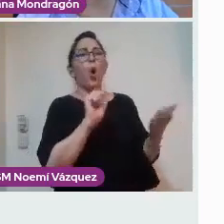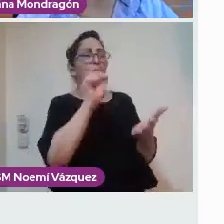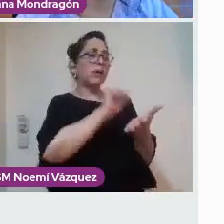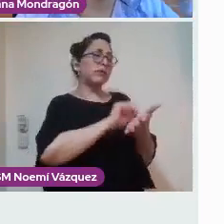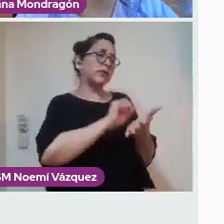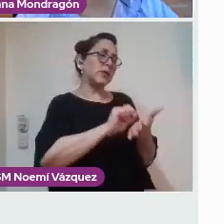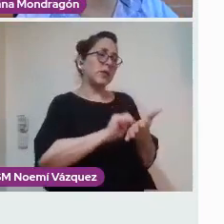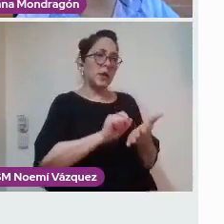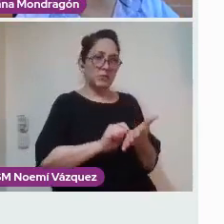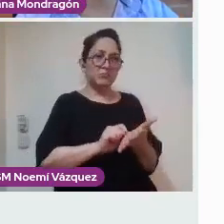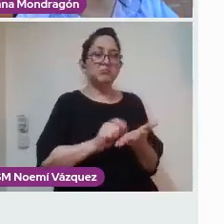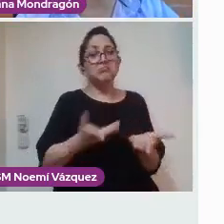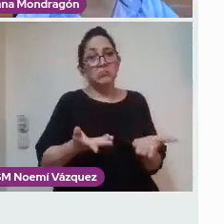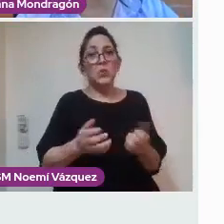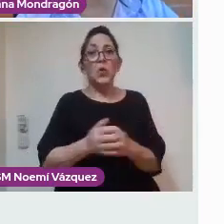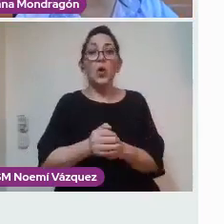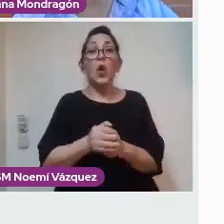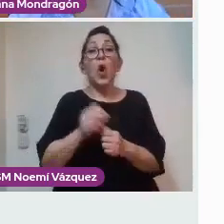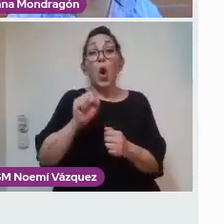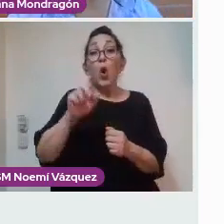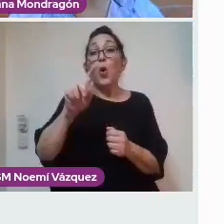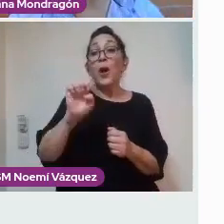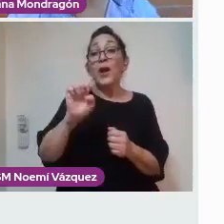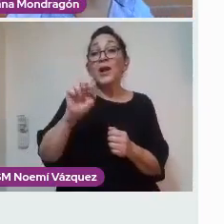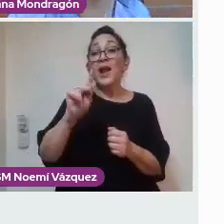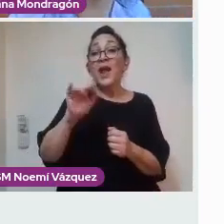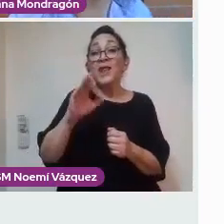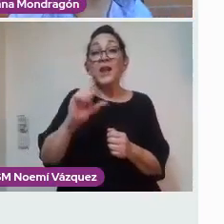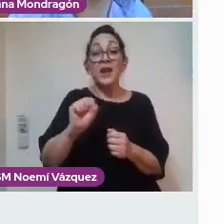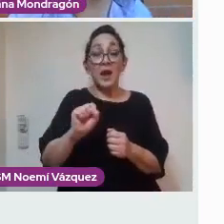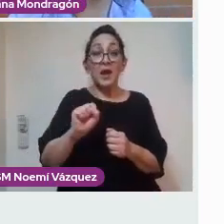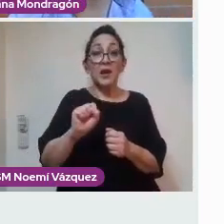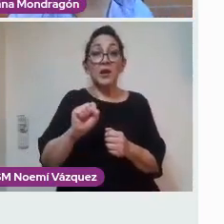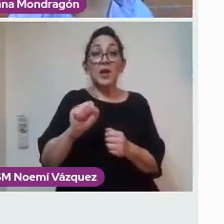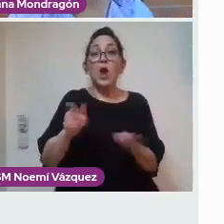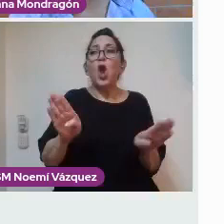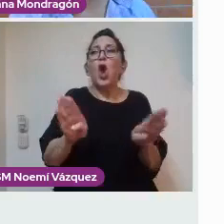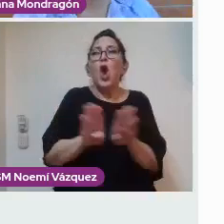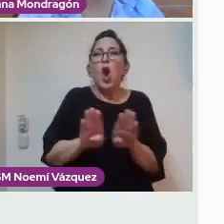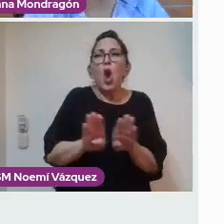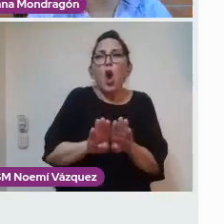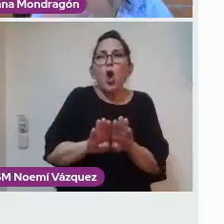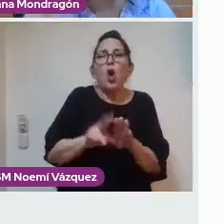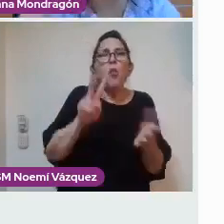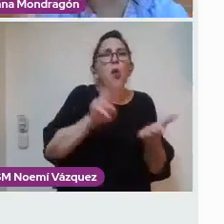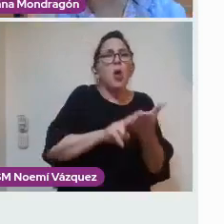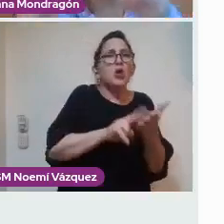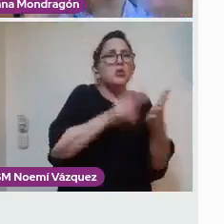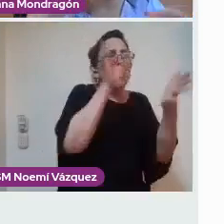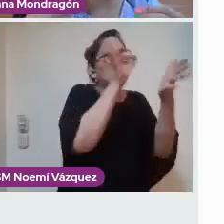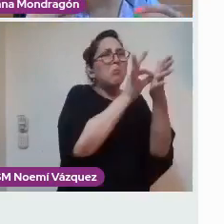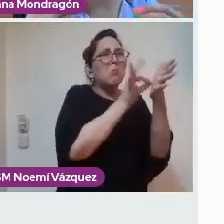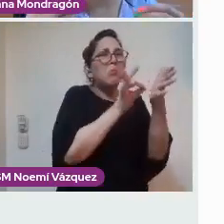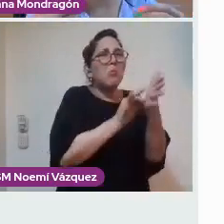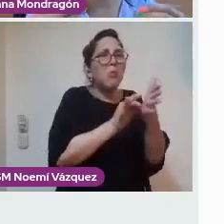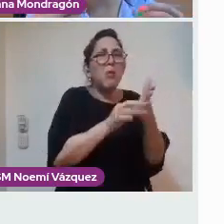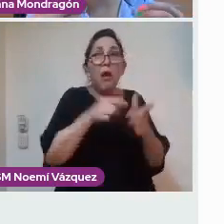ética, poder saber cómo los aplicaría en su día a día, ¿no? Entonces, son pequeñas